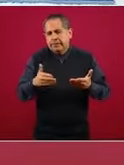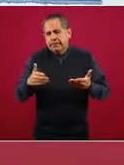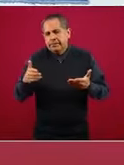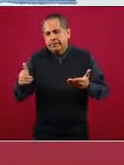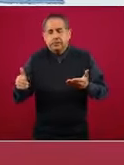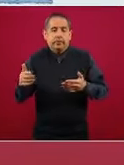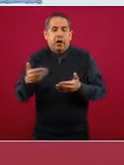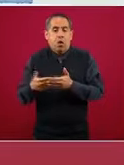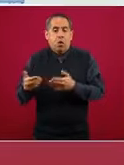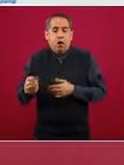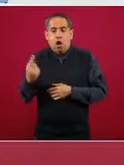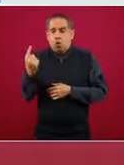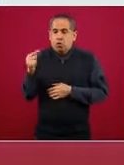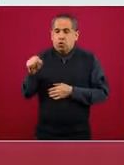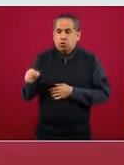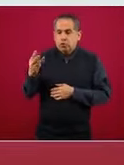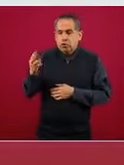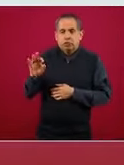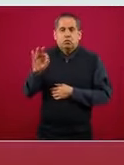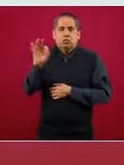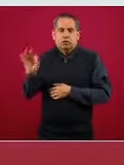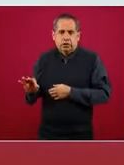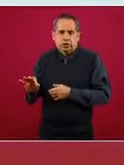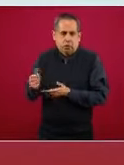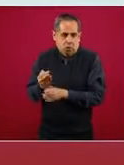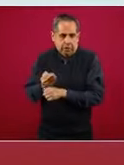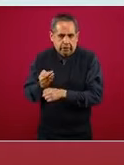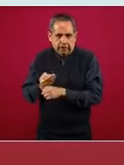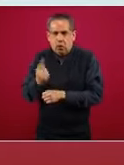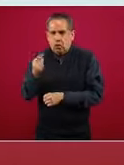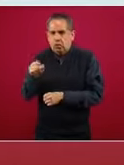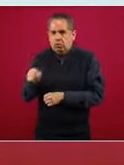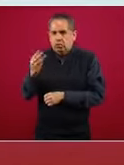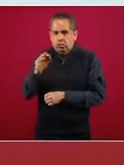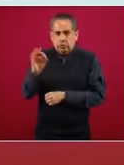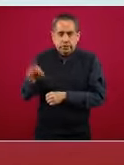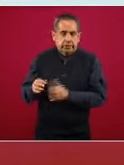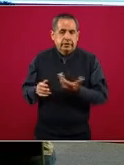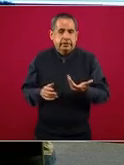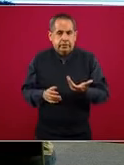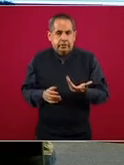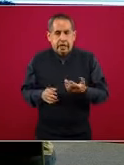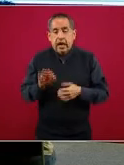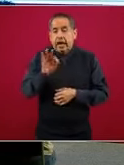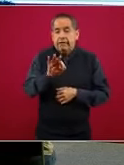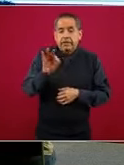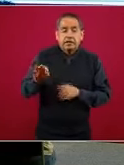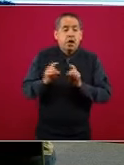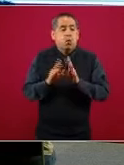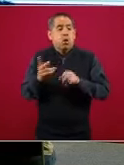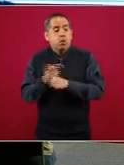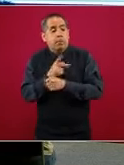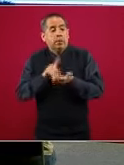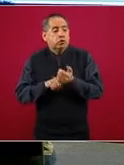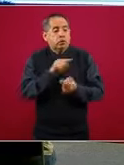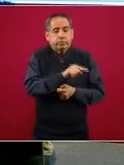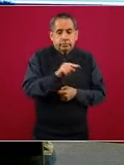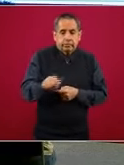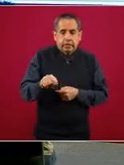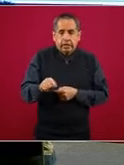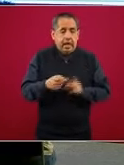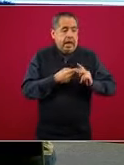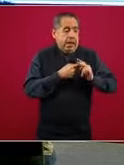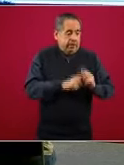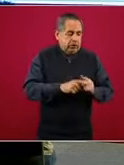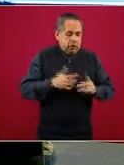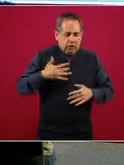hasta 1.3% en este momento. Esto está por fecha de ocurrencia y por fecha de inicio